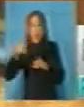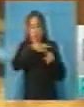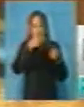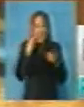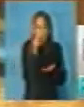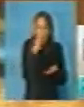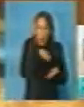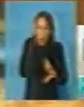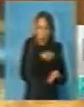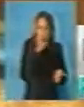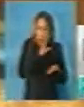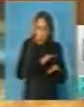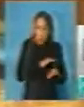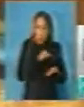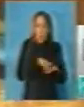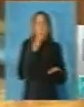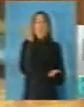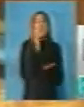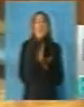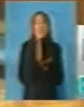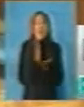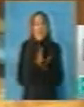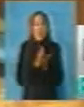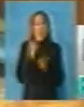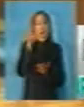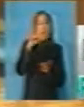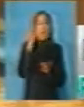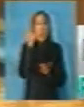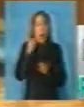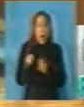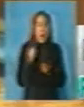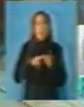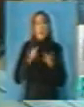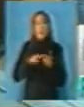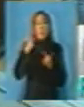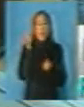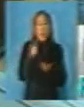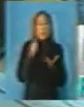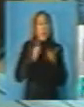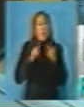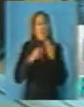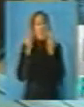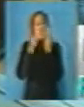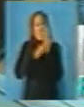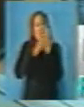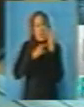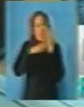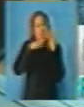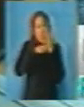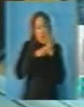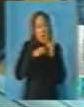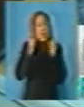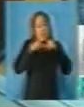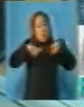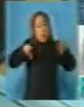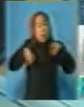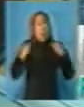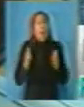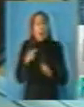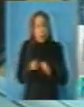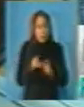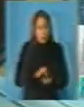límite, que es los derechos aduaneros y todo lo relacionado con la parte fiscal. ¿Cómo incide esta emisión de bonos en las